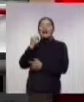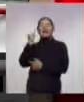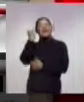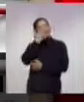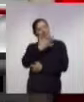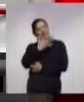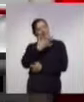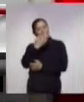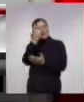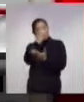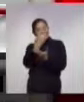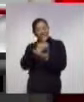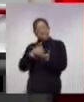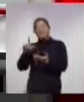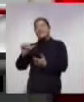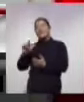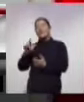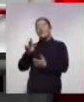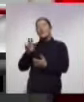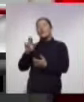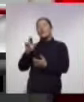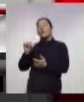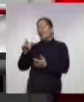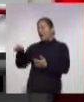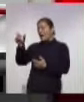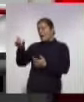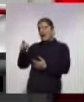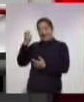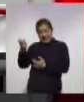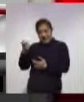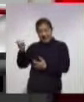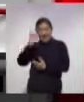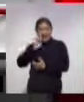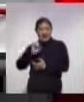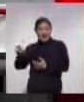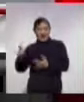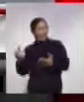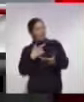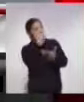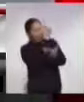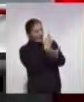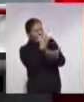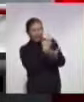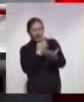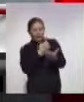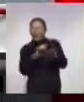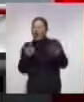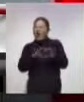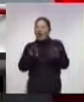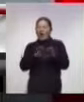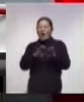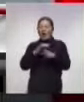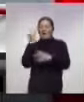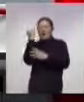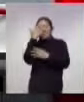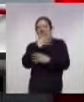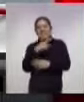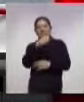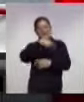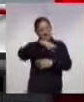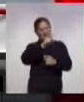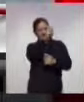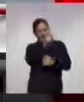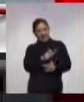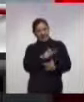Laura Stoddart. Es muy interesante cómo se combina la parte de la imagen